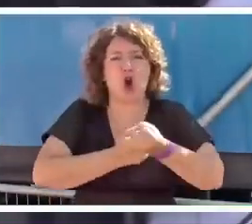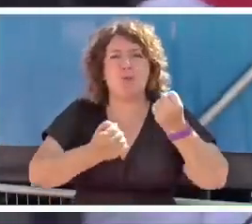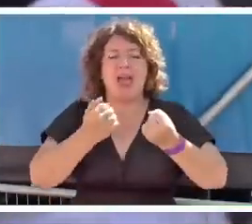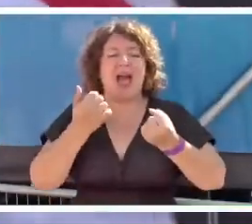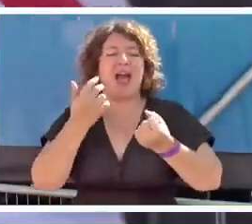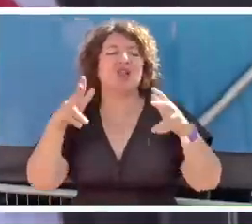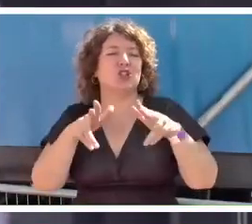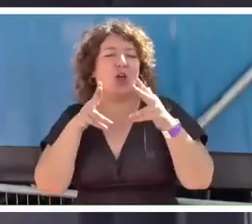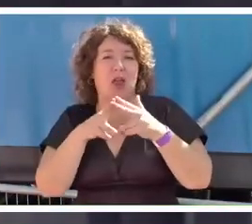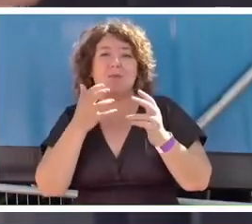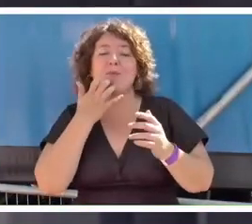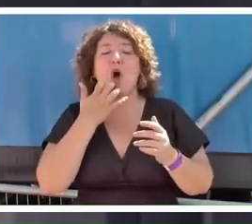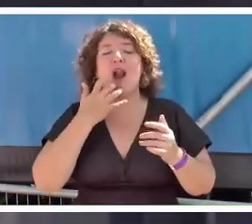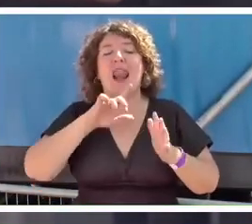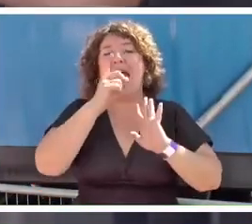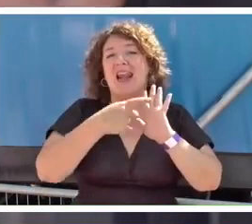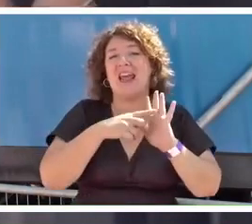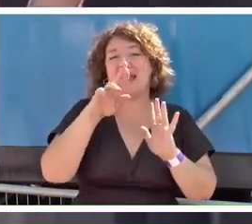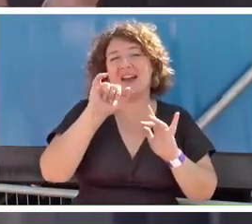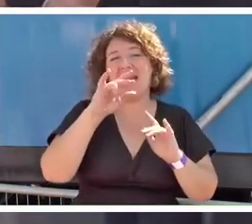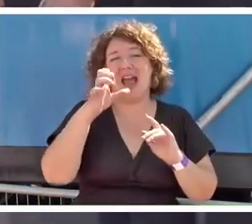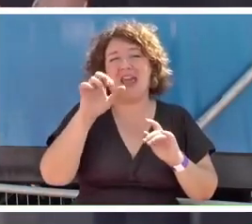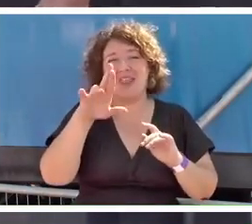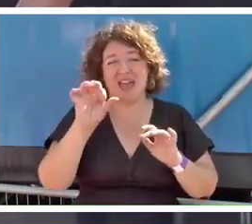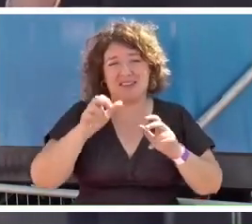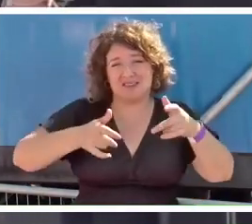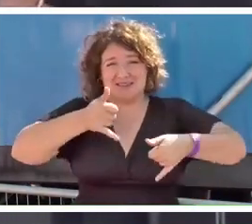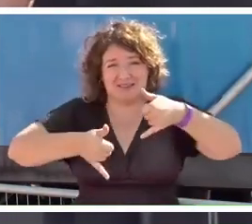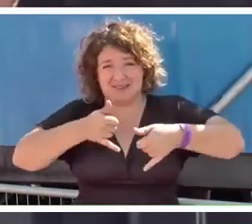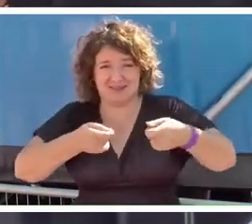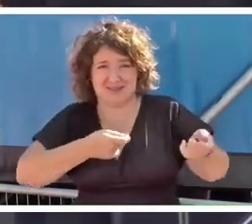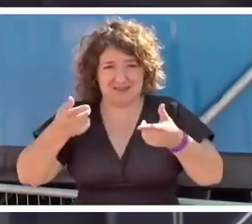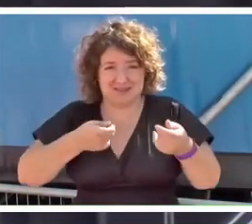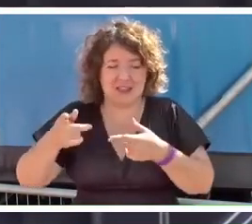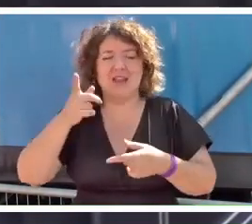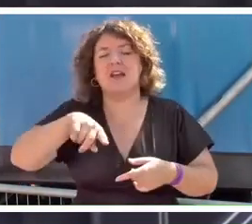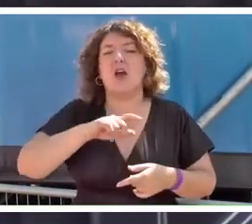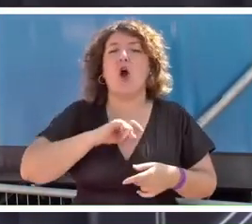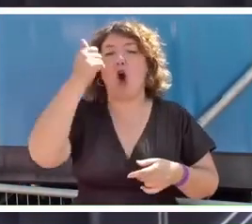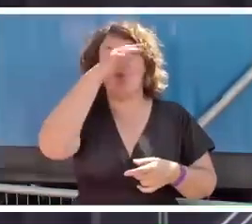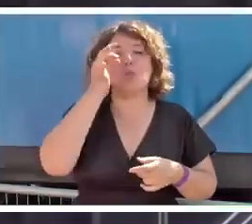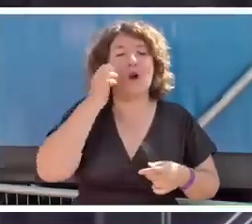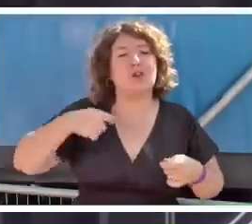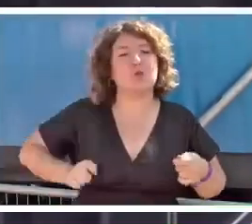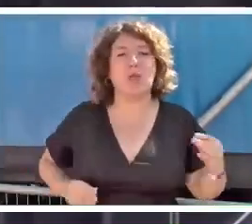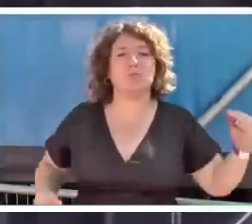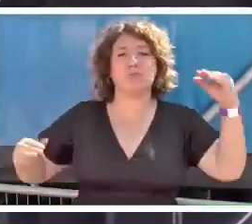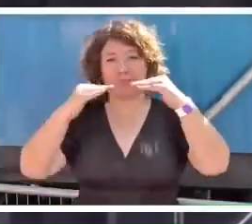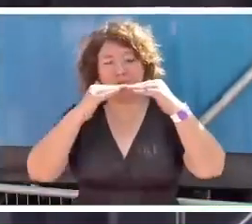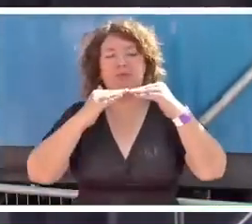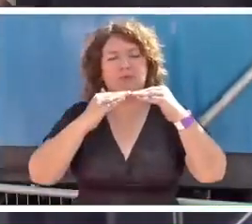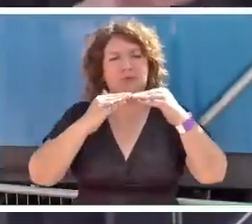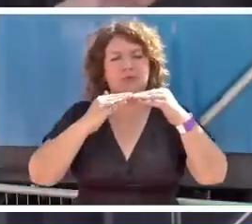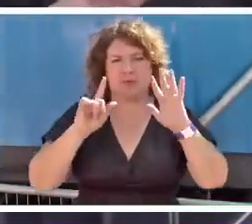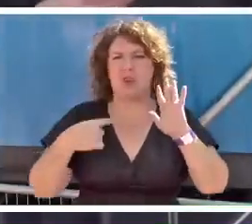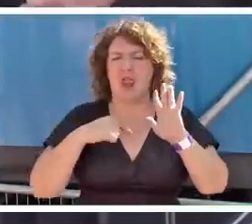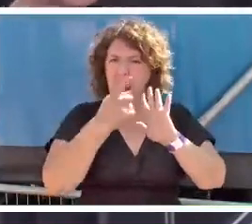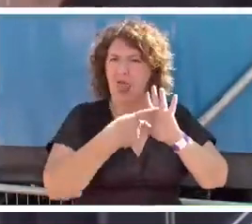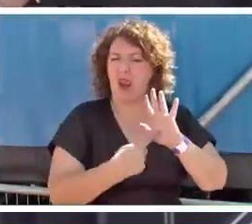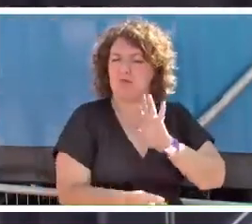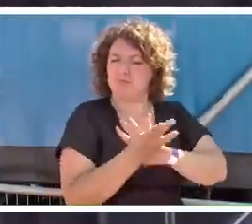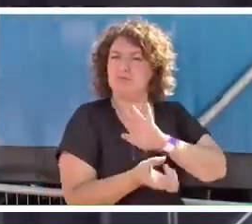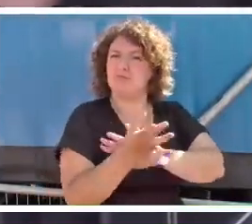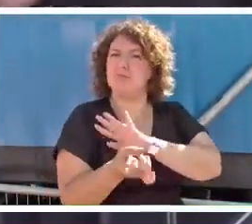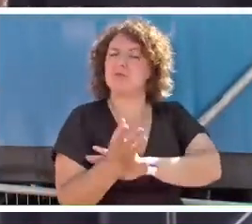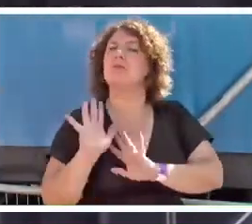la ley Riders o las leyes de igualdad retributiva entre hombres y mujeres, pero hemos mandado un mensaje fuerte